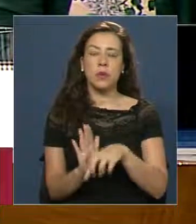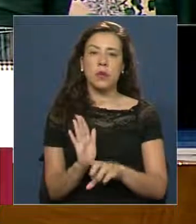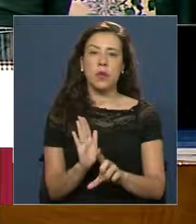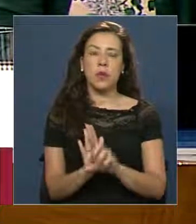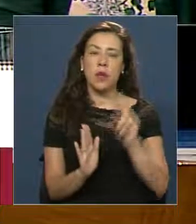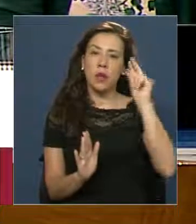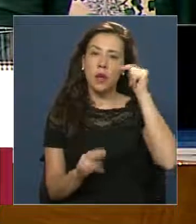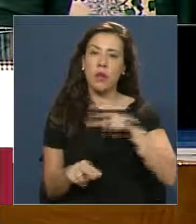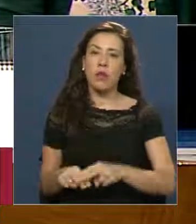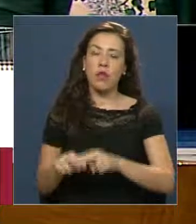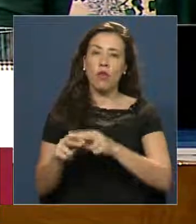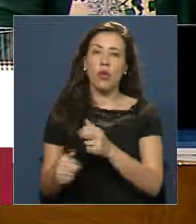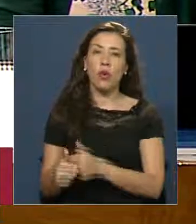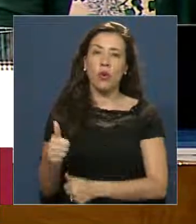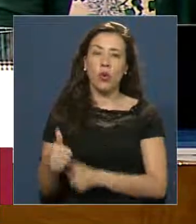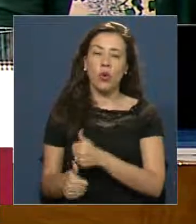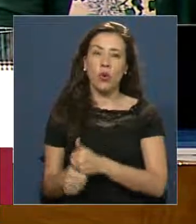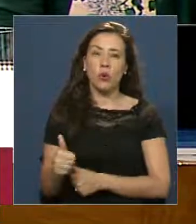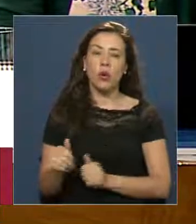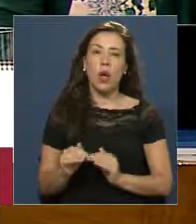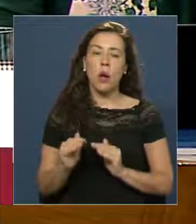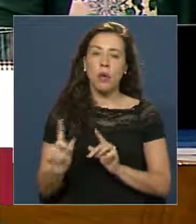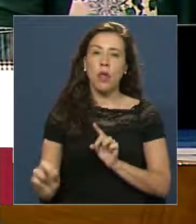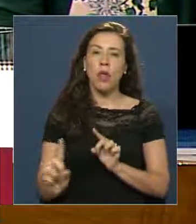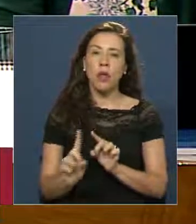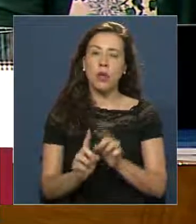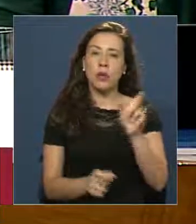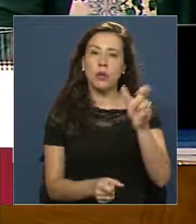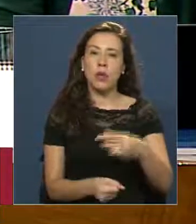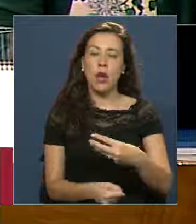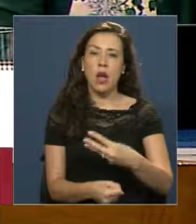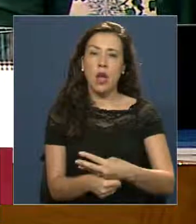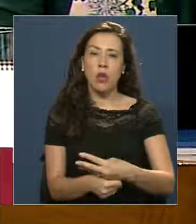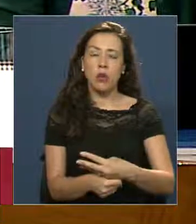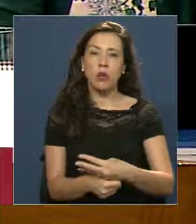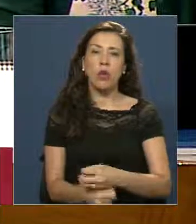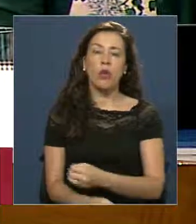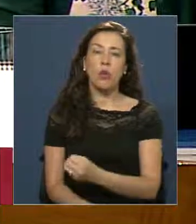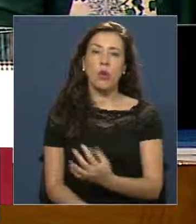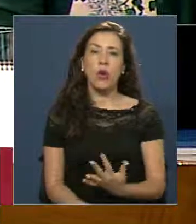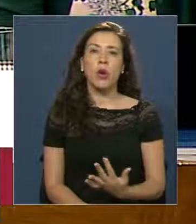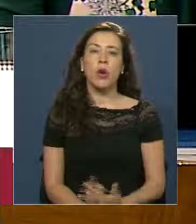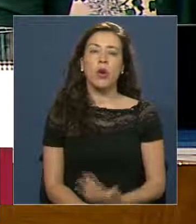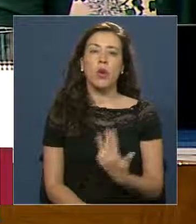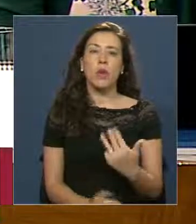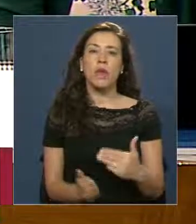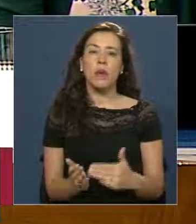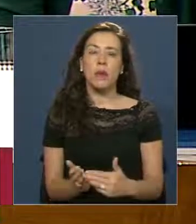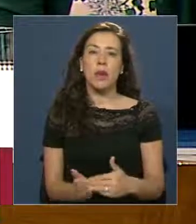ley que crea el Fondo Concursable de Apoyo Directo al Adulto Mayor, boletín número